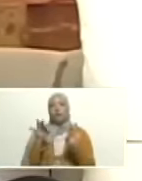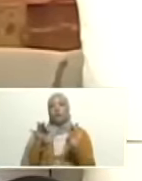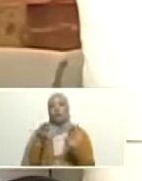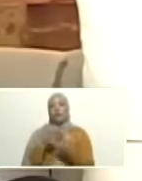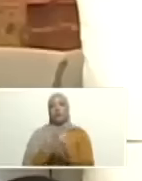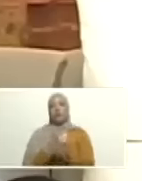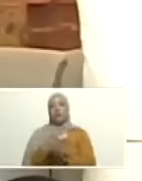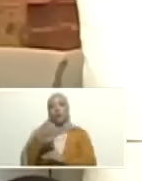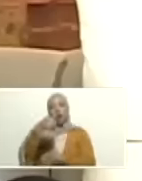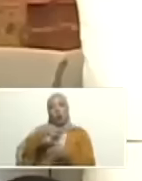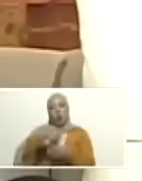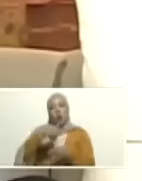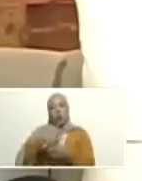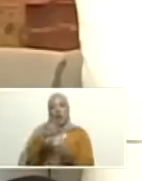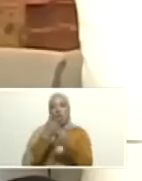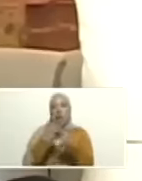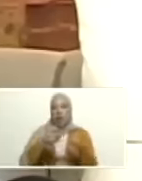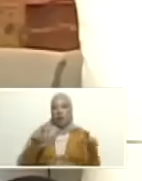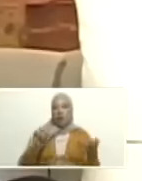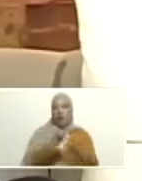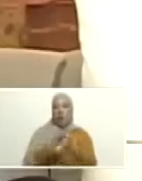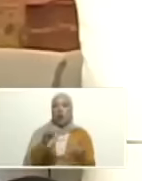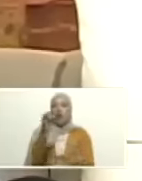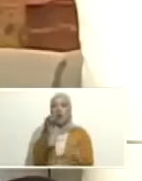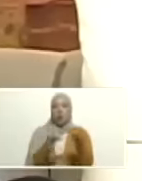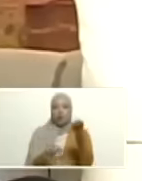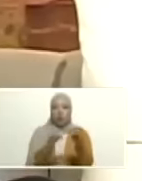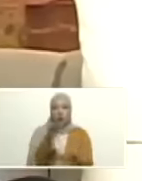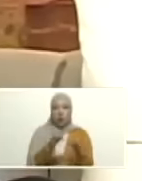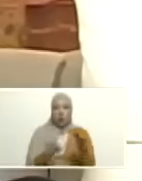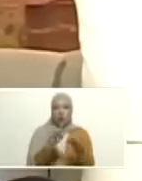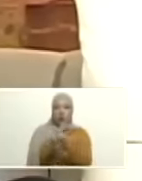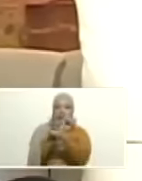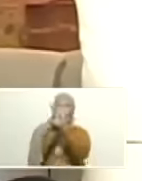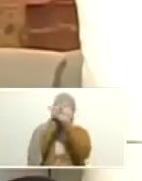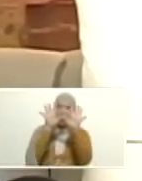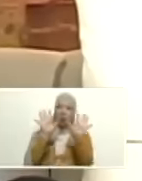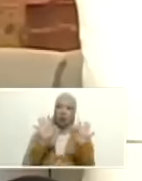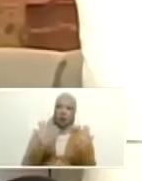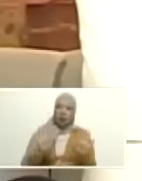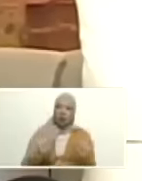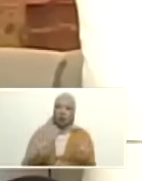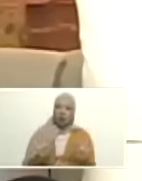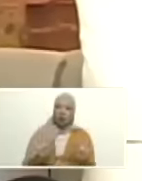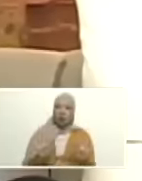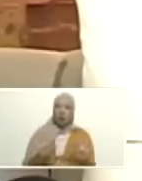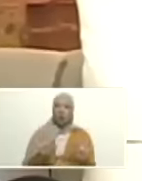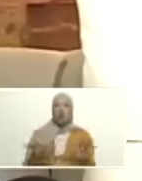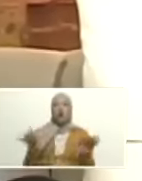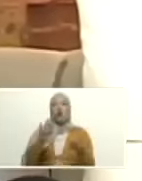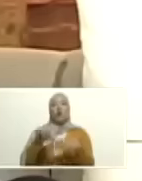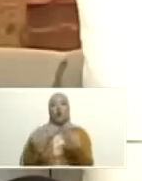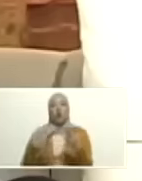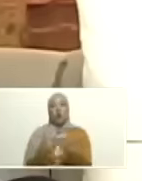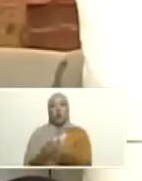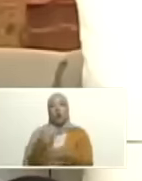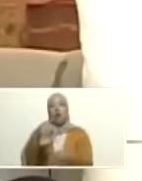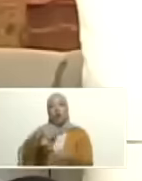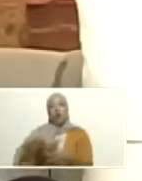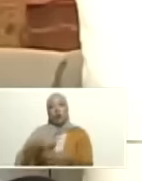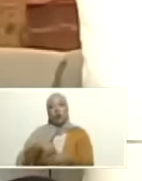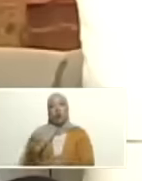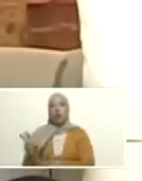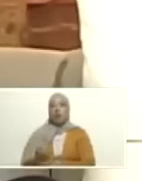en elecciones libres, justas y transparentes, como son todas las elecciones de